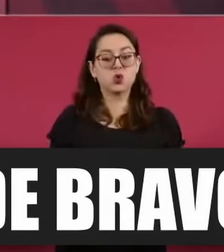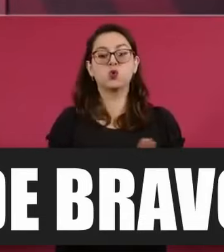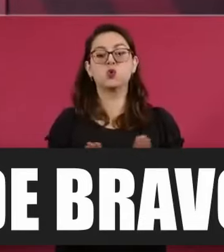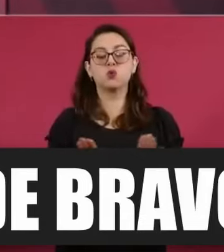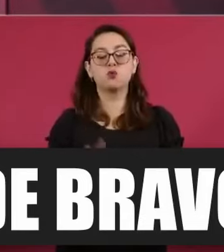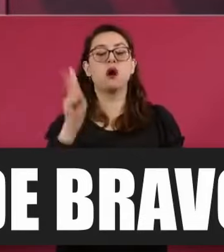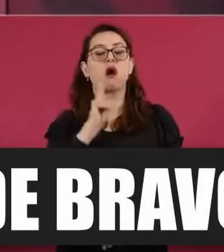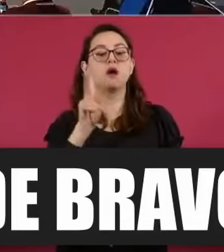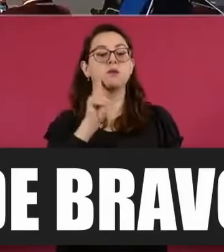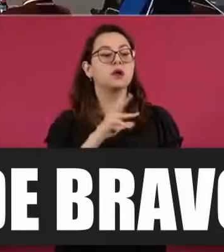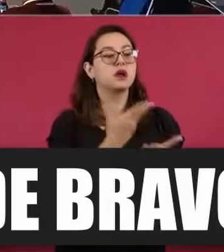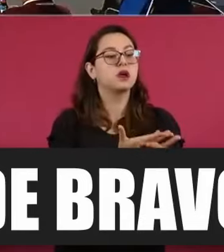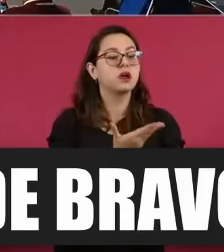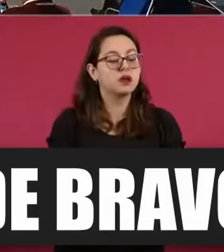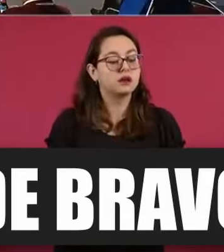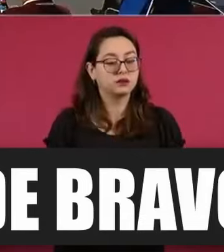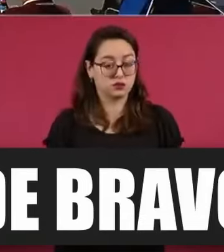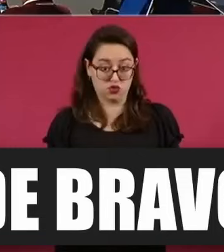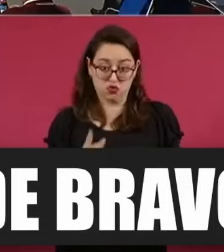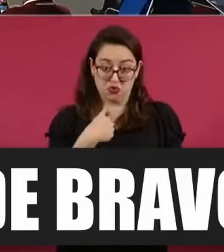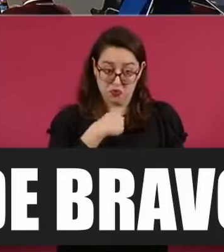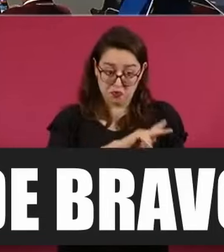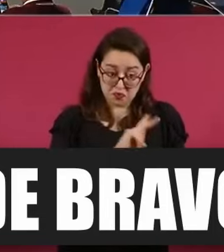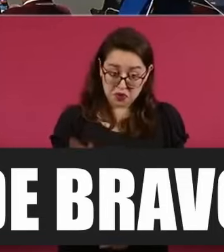Estamos pidiendo que dé a conocer sus bienes.